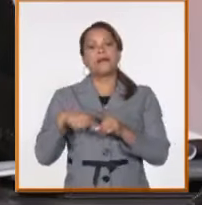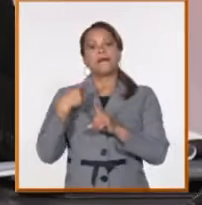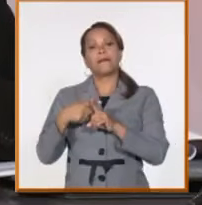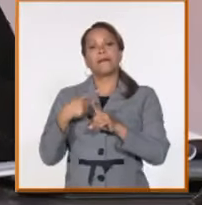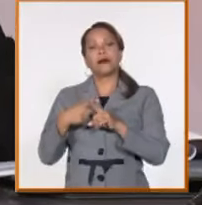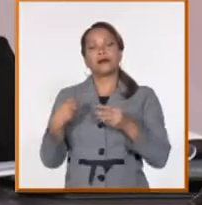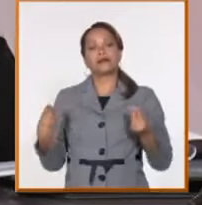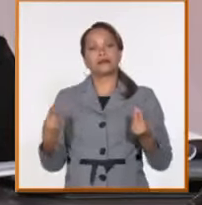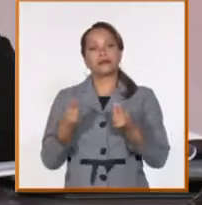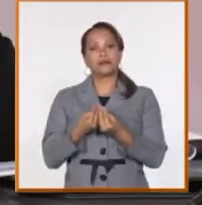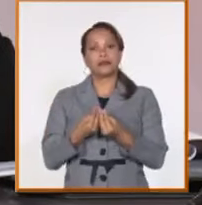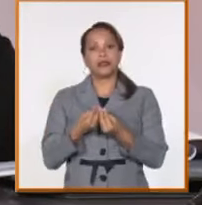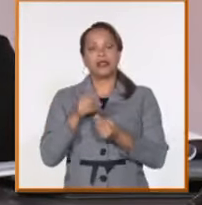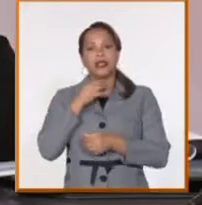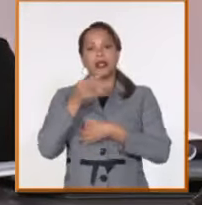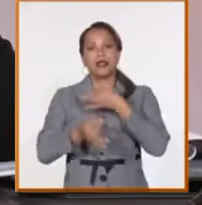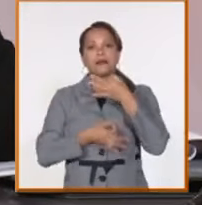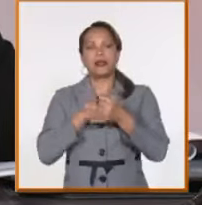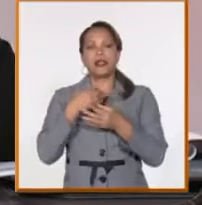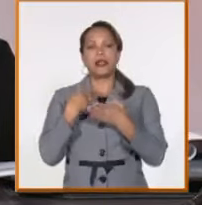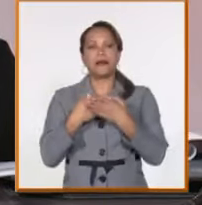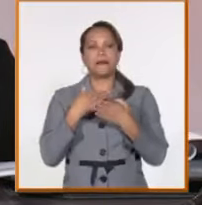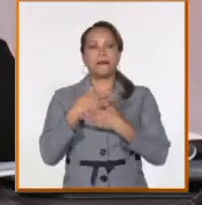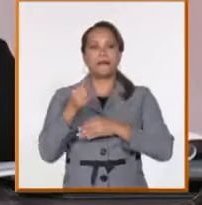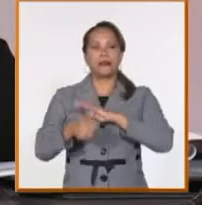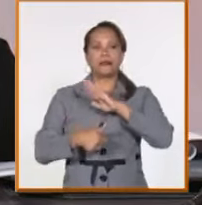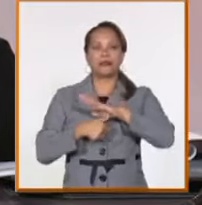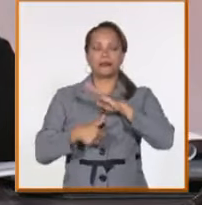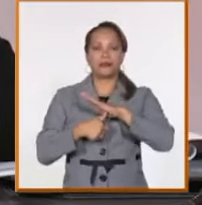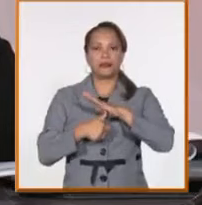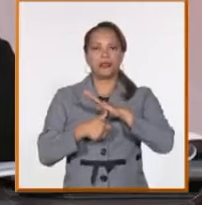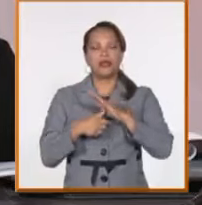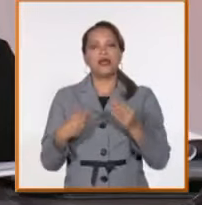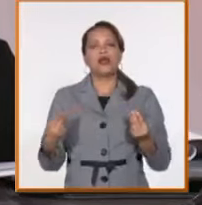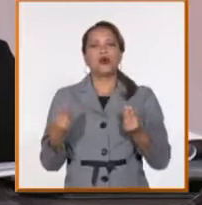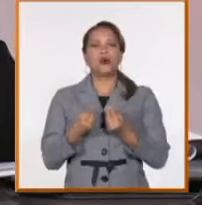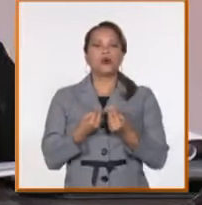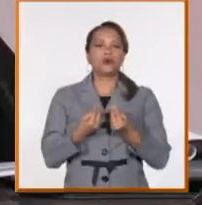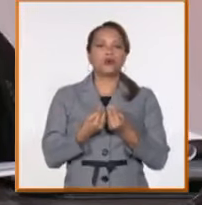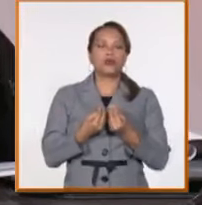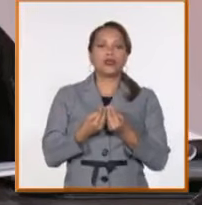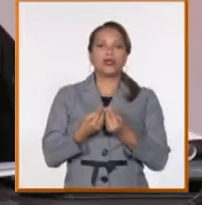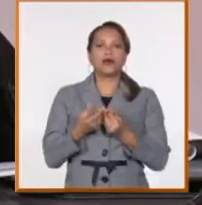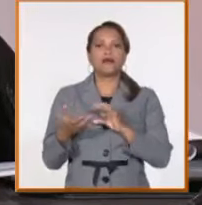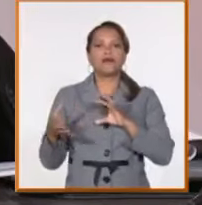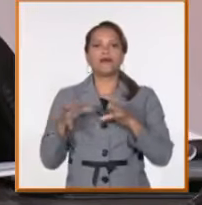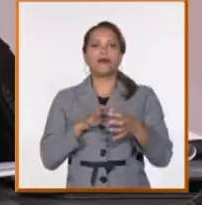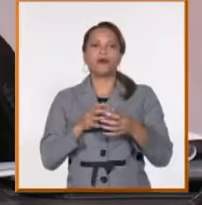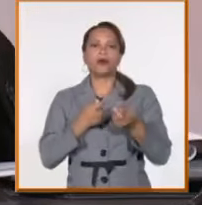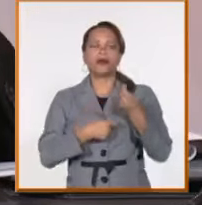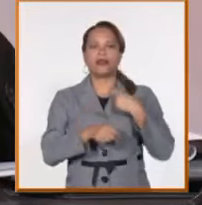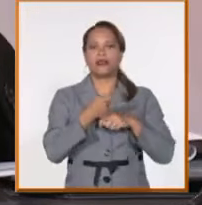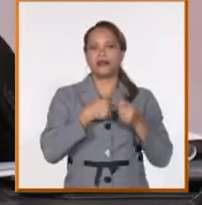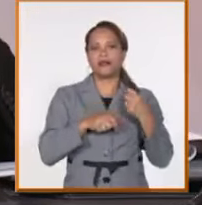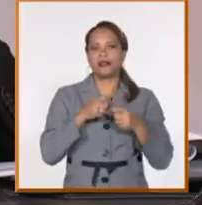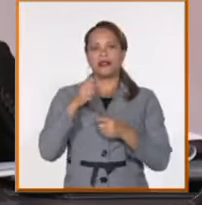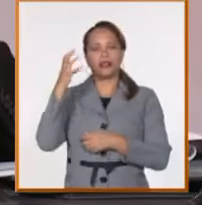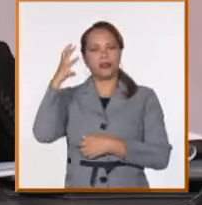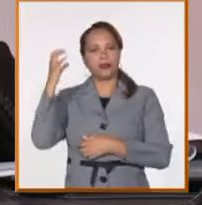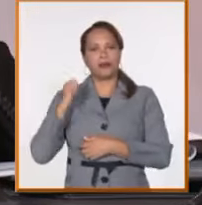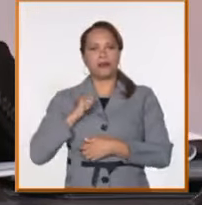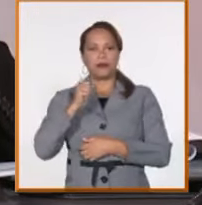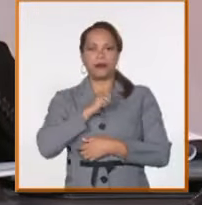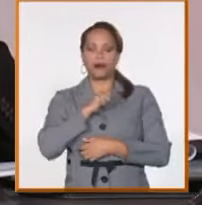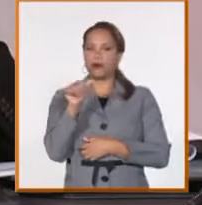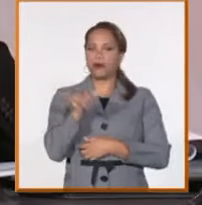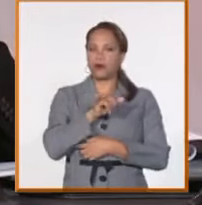explicaba la presidenta del grupo empresarial Bueno lo que se hace en conjunto con las formas de gestión eh No Estatal que